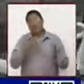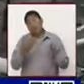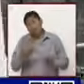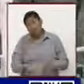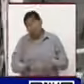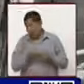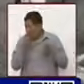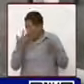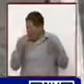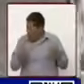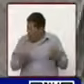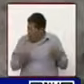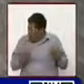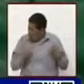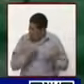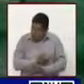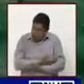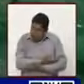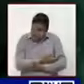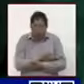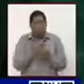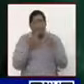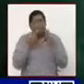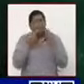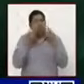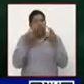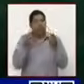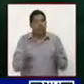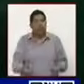edad temprana y se consideran almas inocentes.